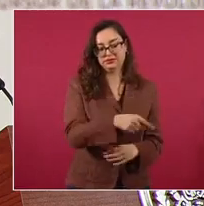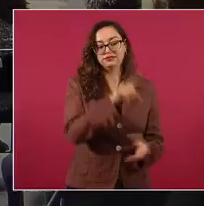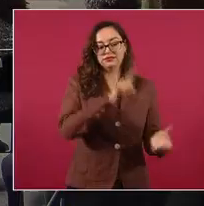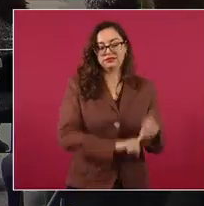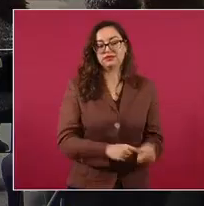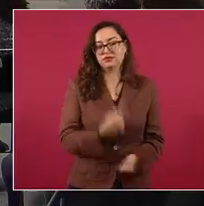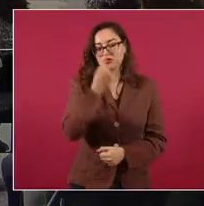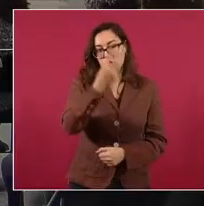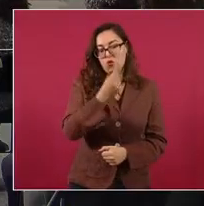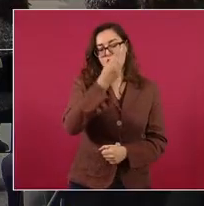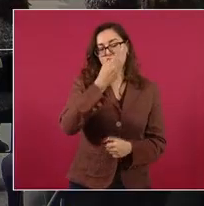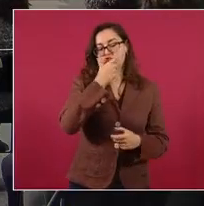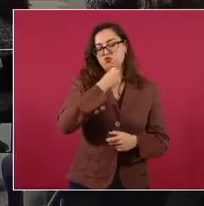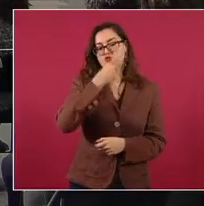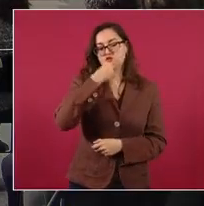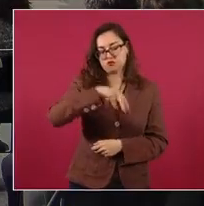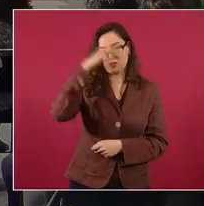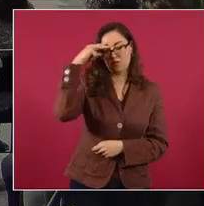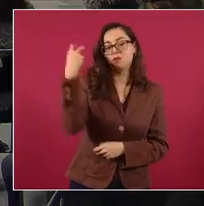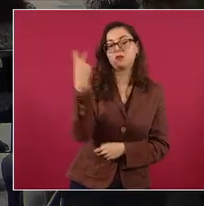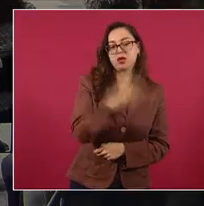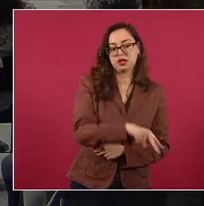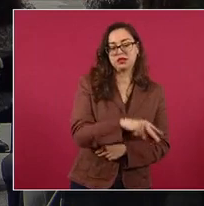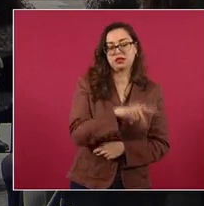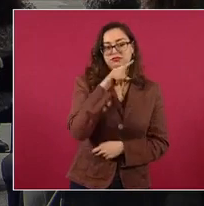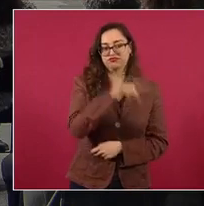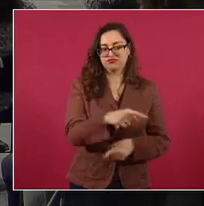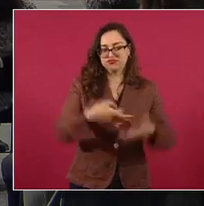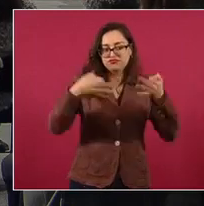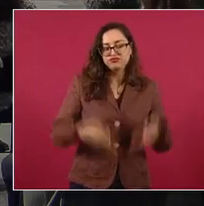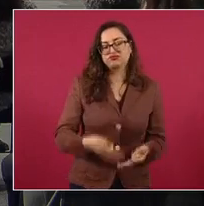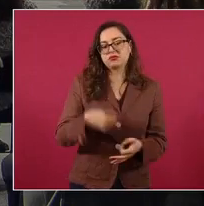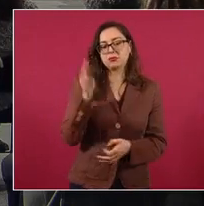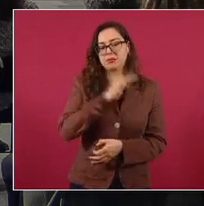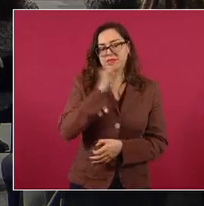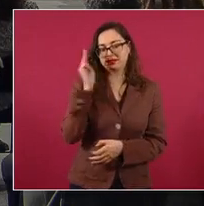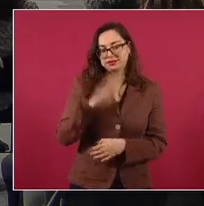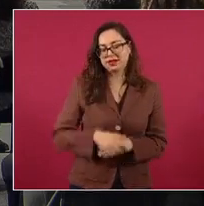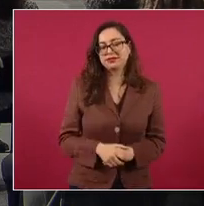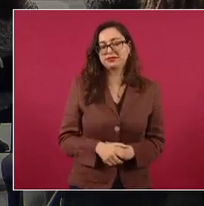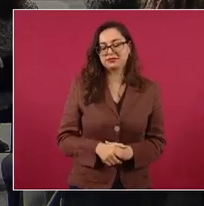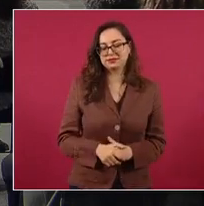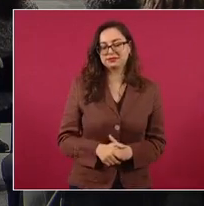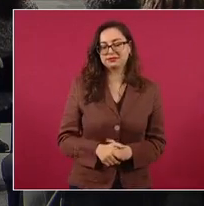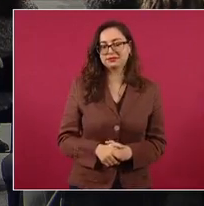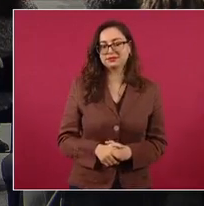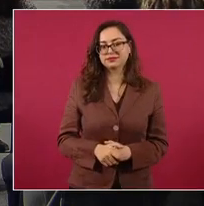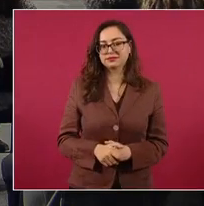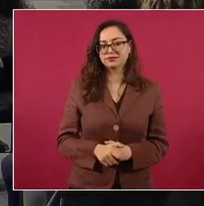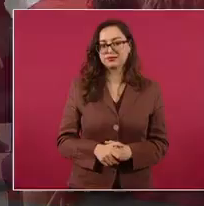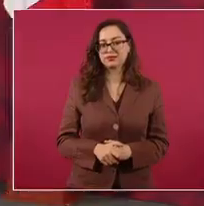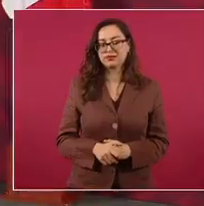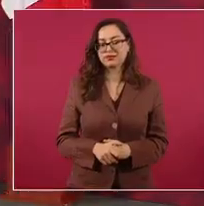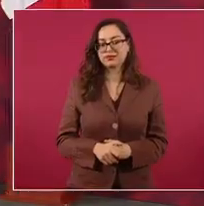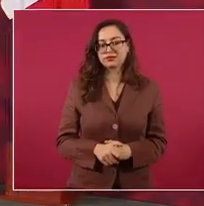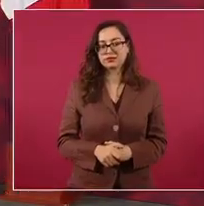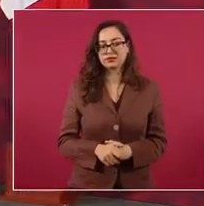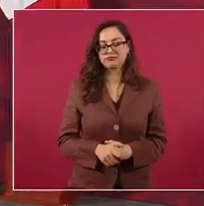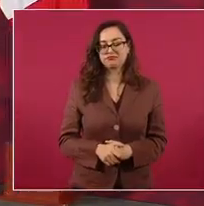mexicano, un pitcher, Urquidi, de Mazatlán, que no lo